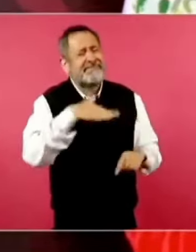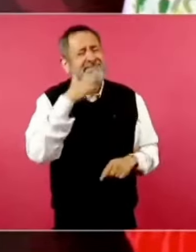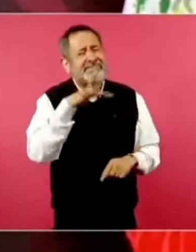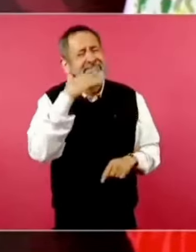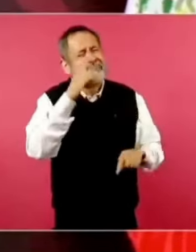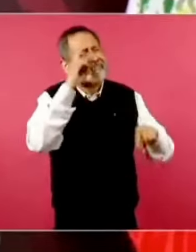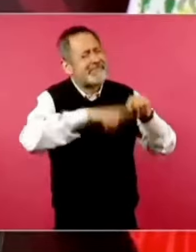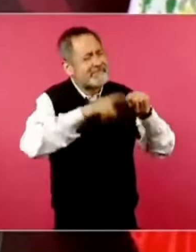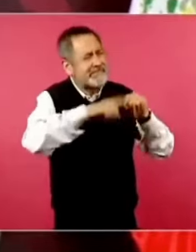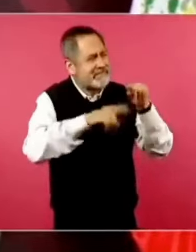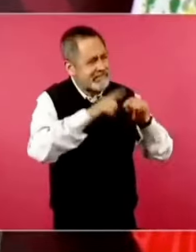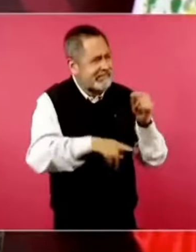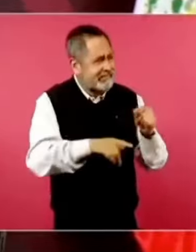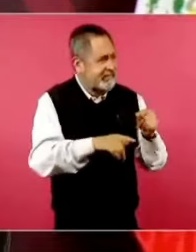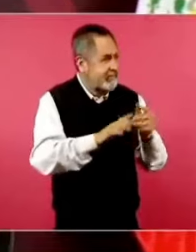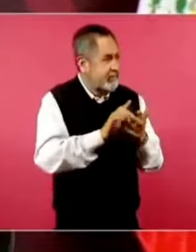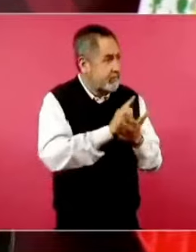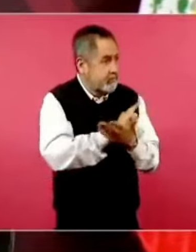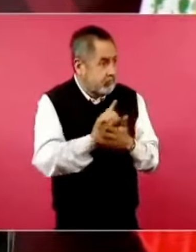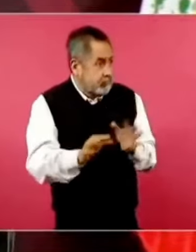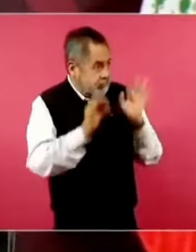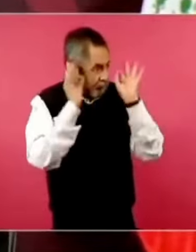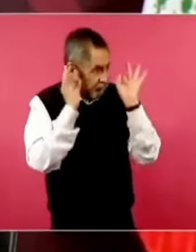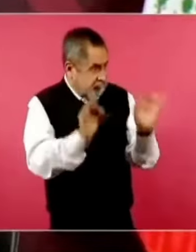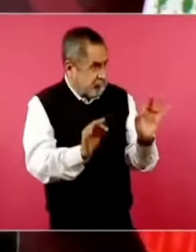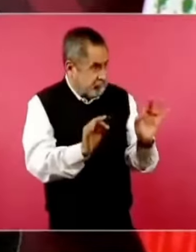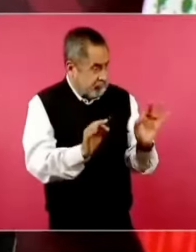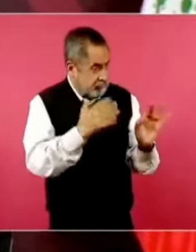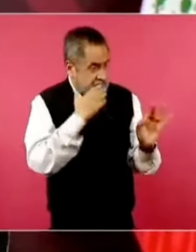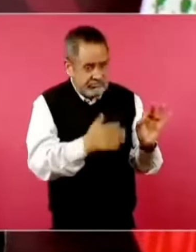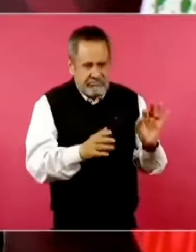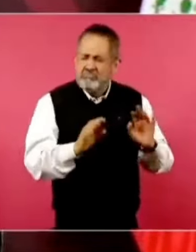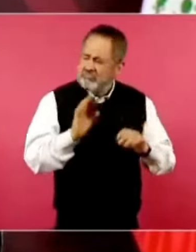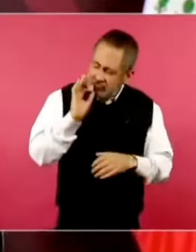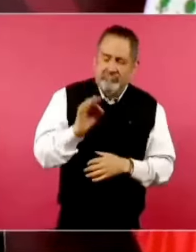en el supuesto de que tengamos desajustes